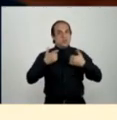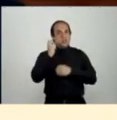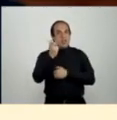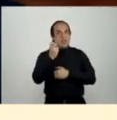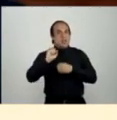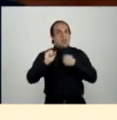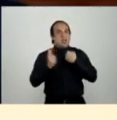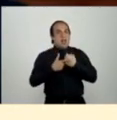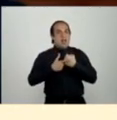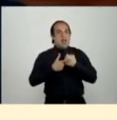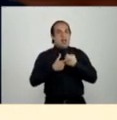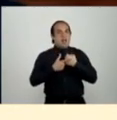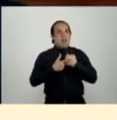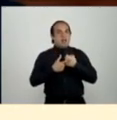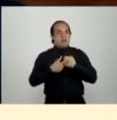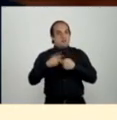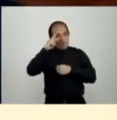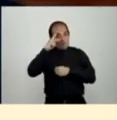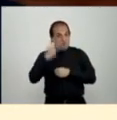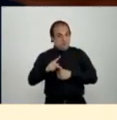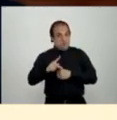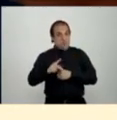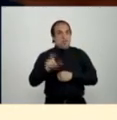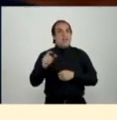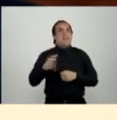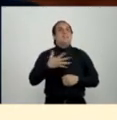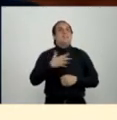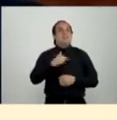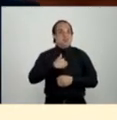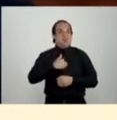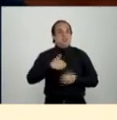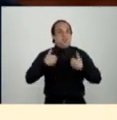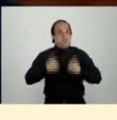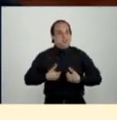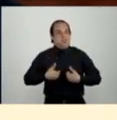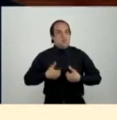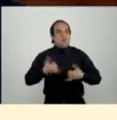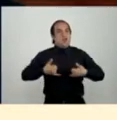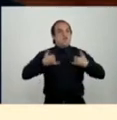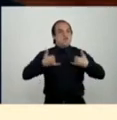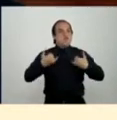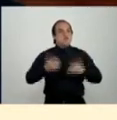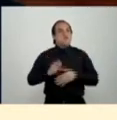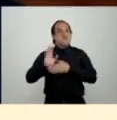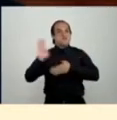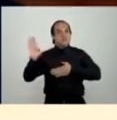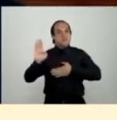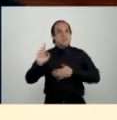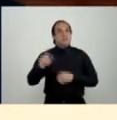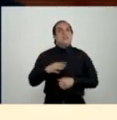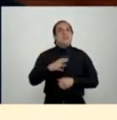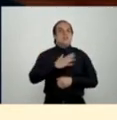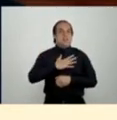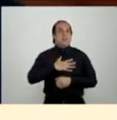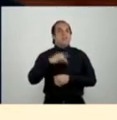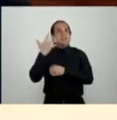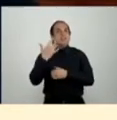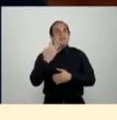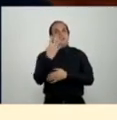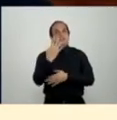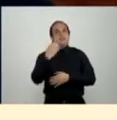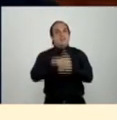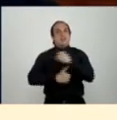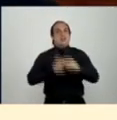joven promesa. Eso es lo peor. Seguir siendo una joven promesa a los 54 años que tengo, eso ya es más